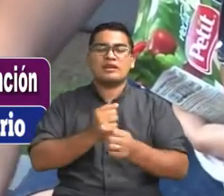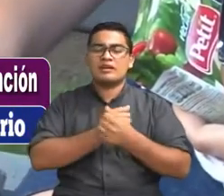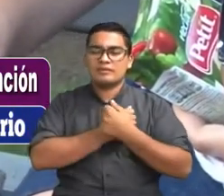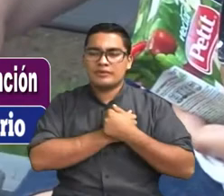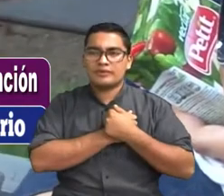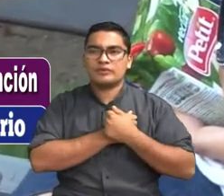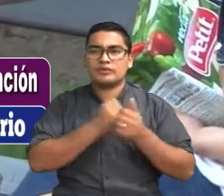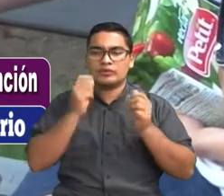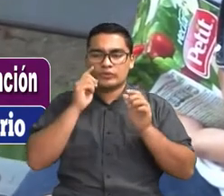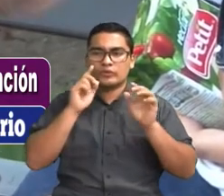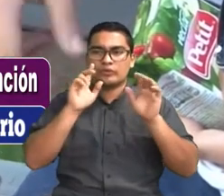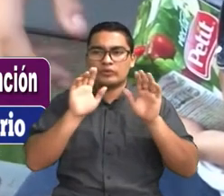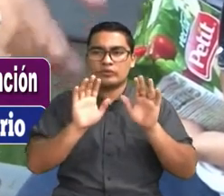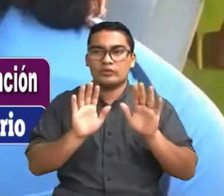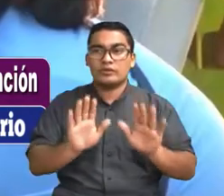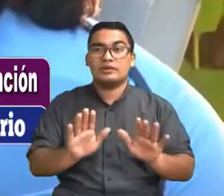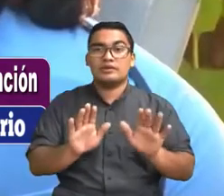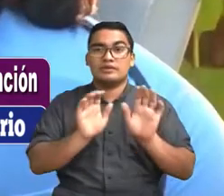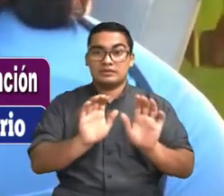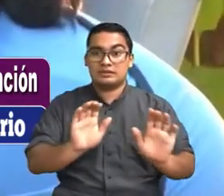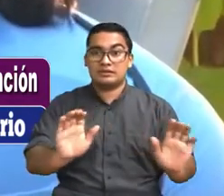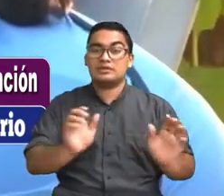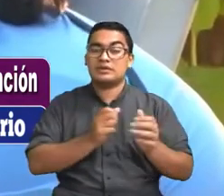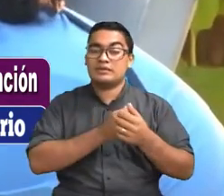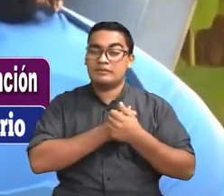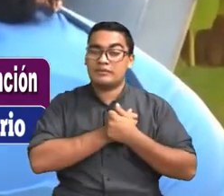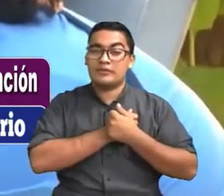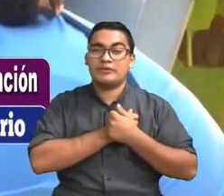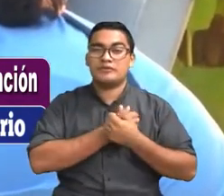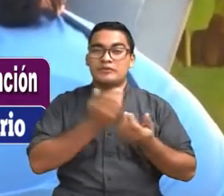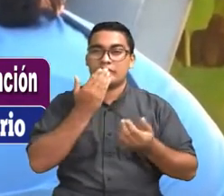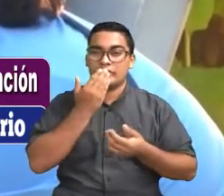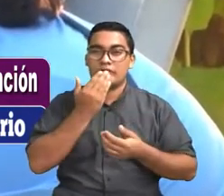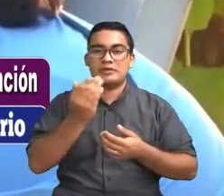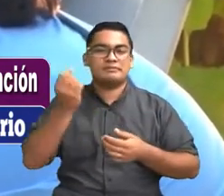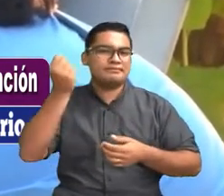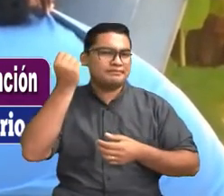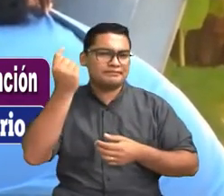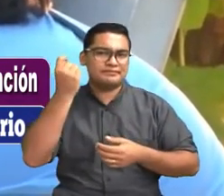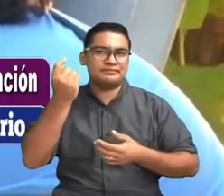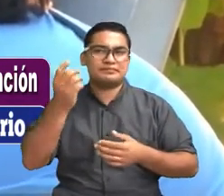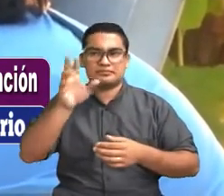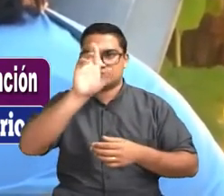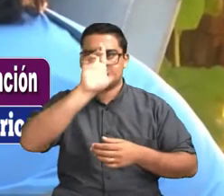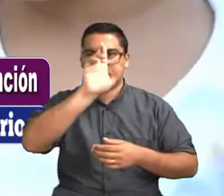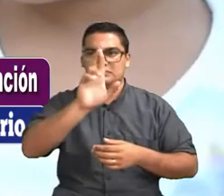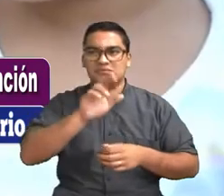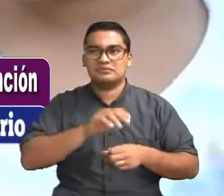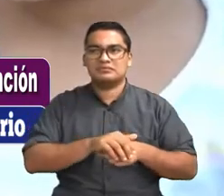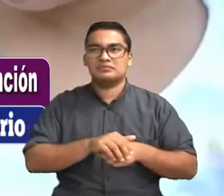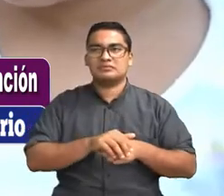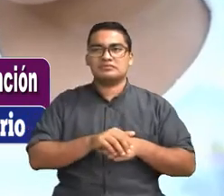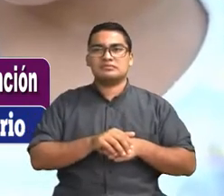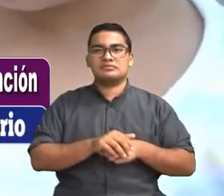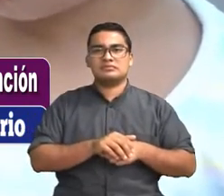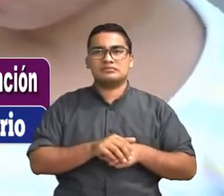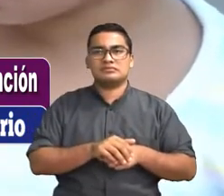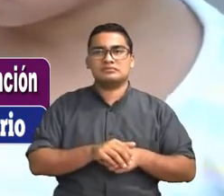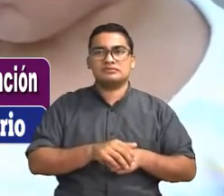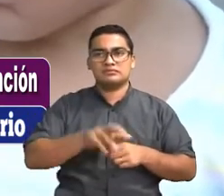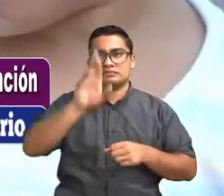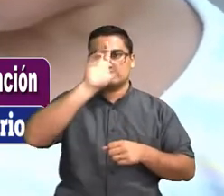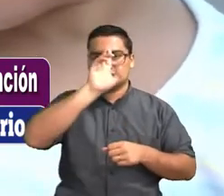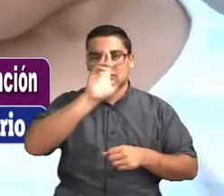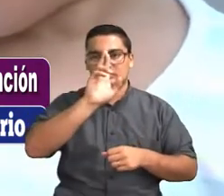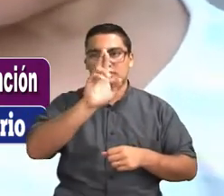de enseñar, de criar con amor, con cariño, con comprensión, con respeto, porque ese es otro elemento, el